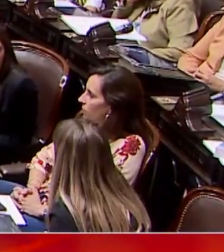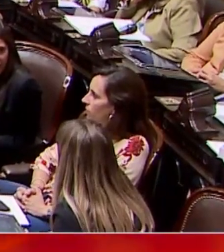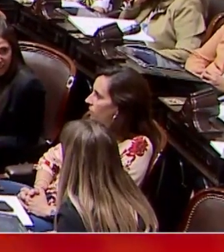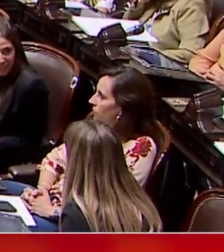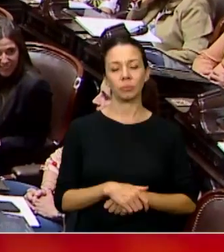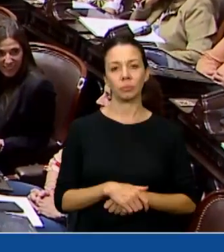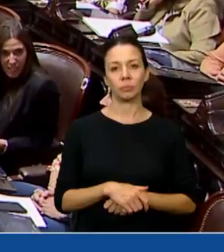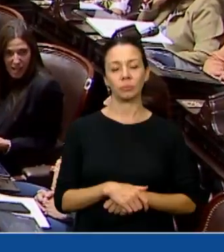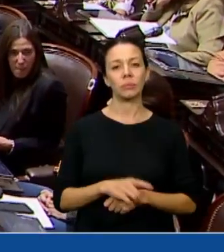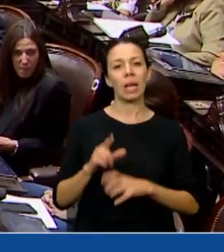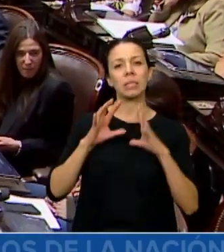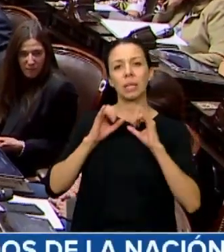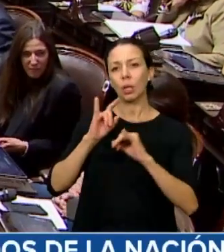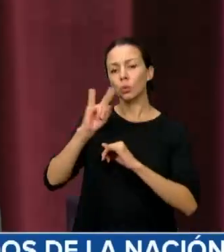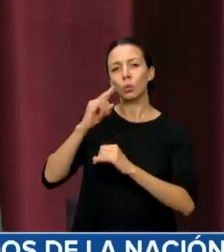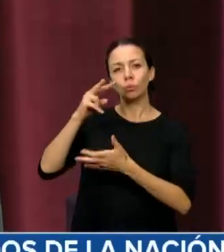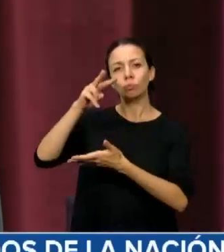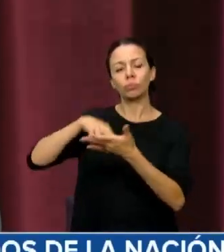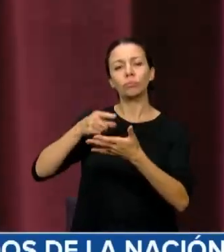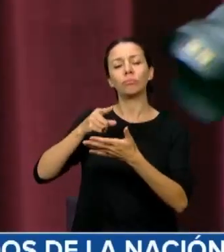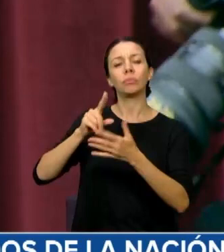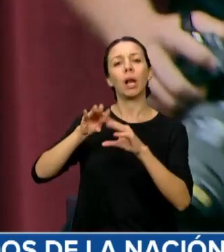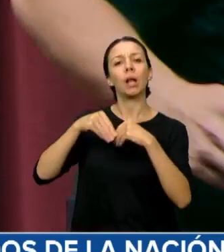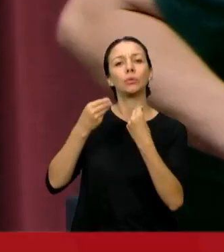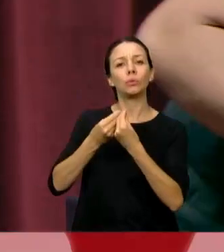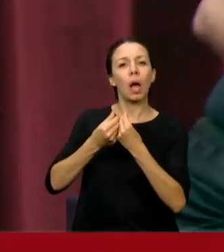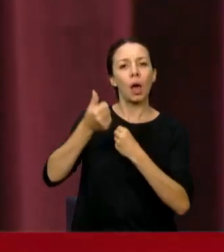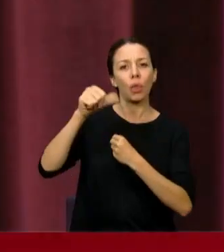Por secretaría se dará lectura del resultado de la votación.